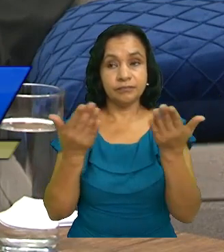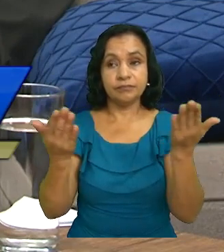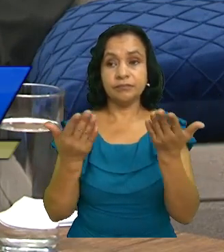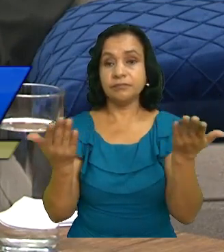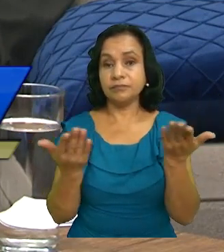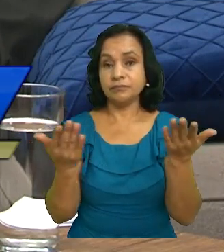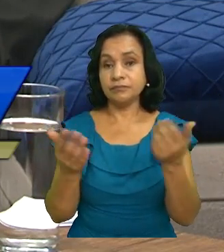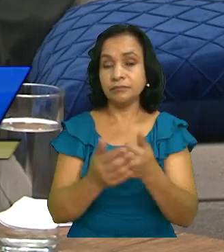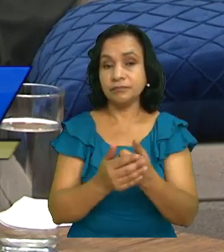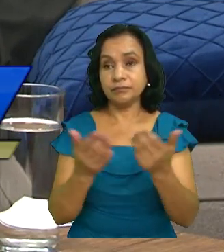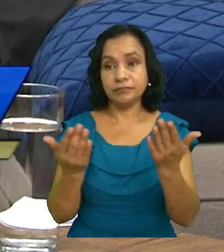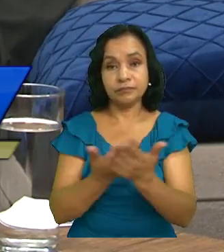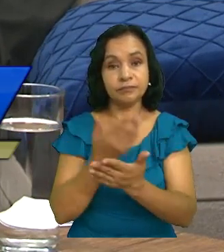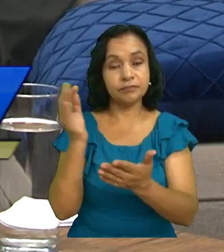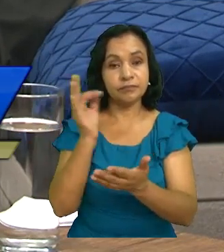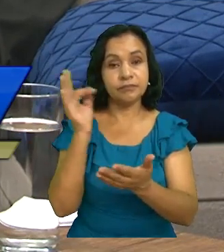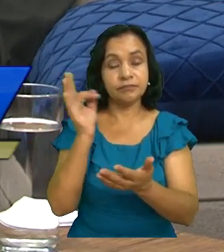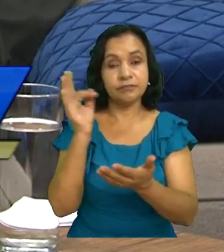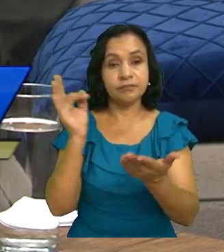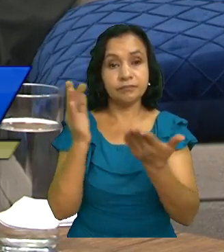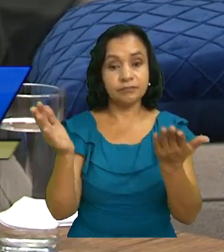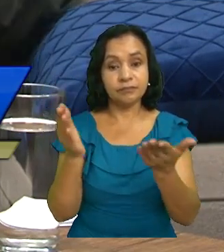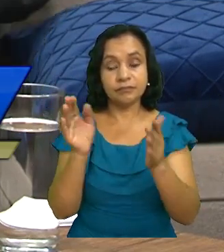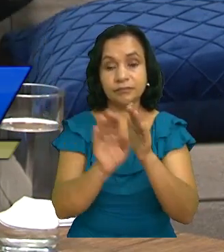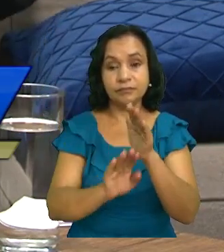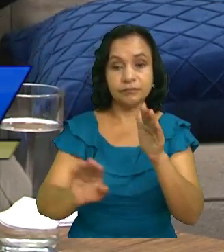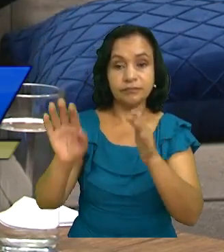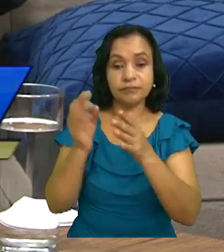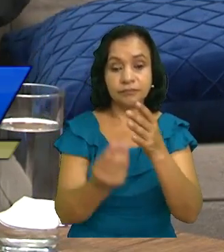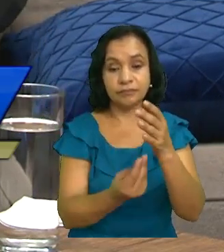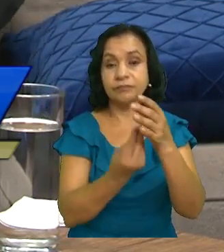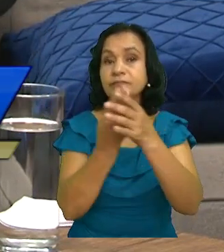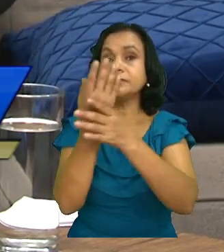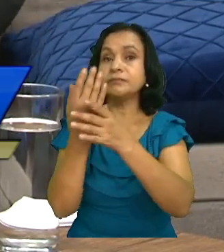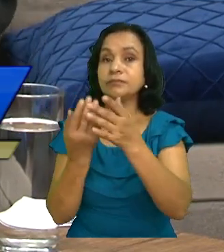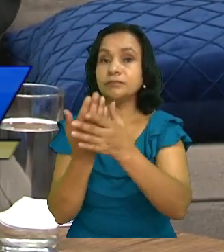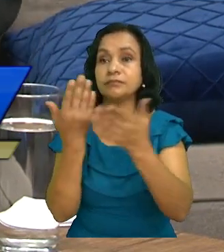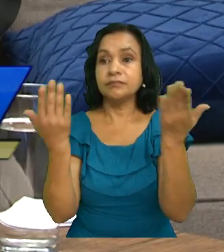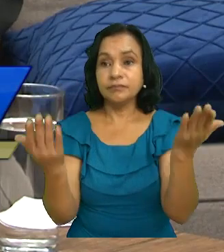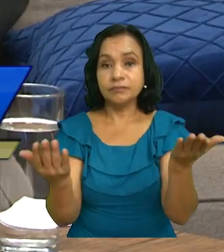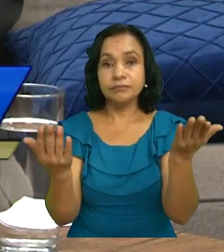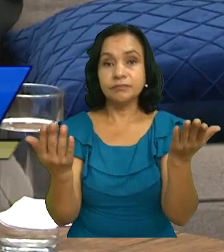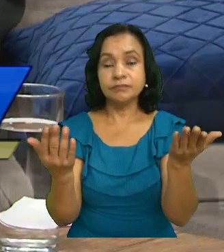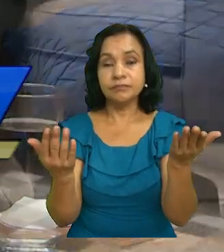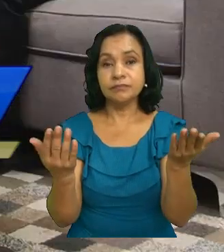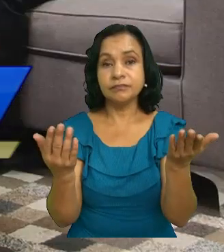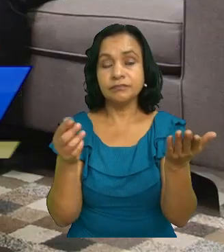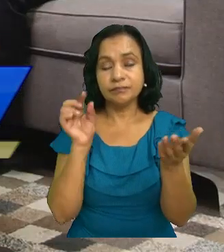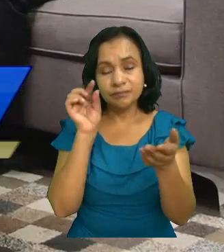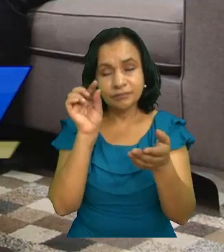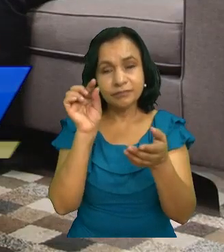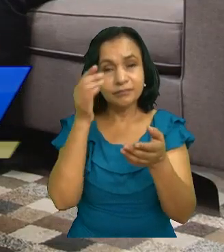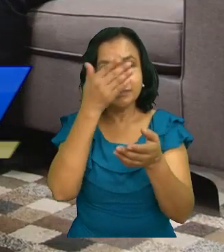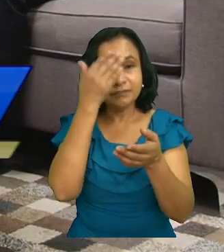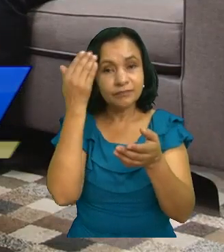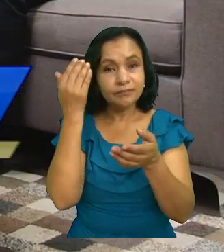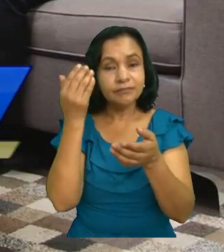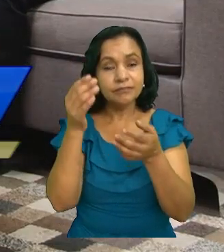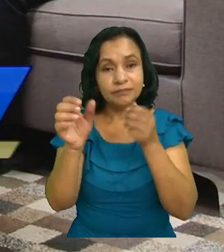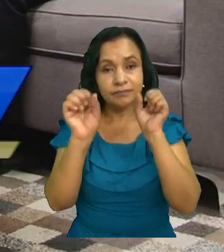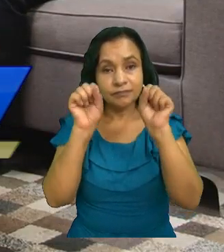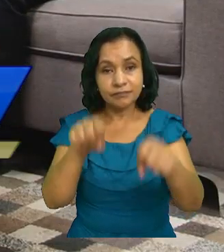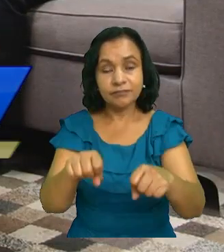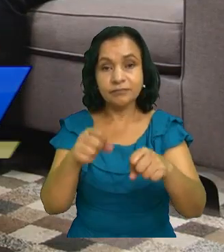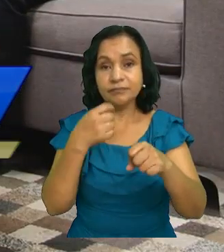de nuevas variedades de pasto más productivas, en fin. Y algo que está dejando ahí por fuera también, quisiera